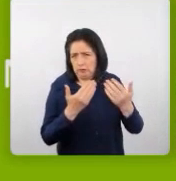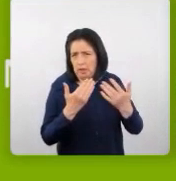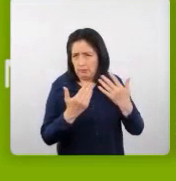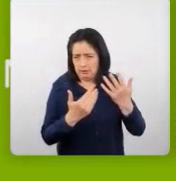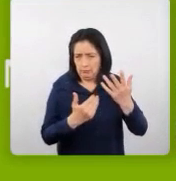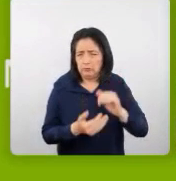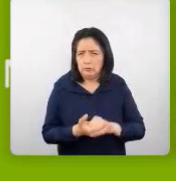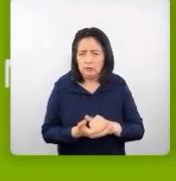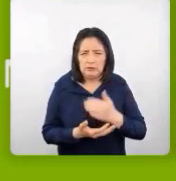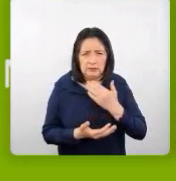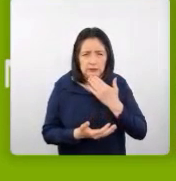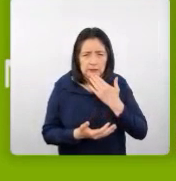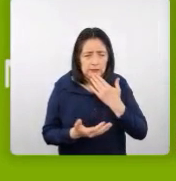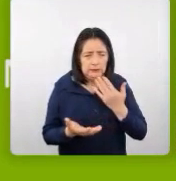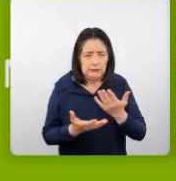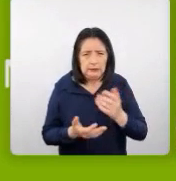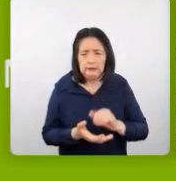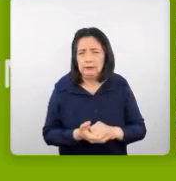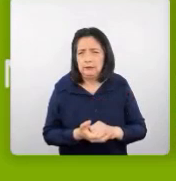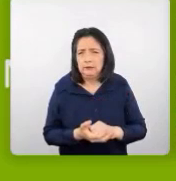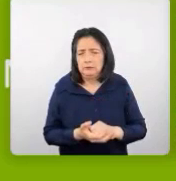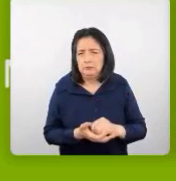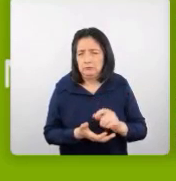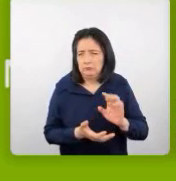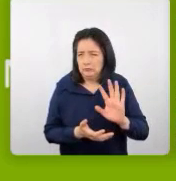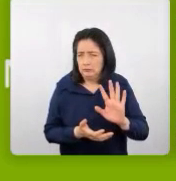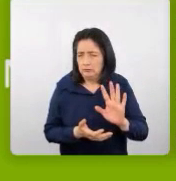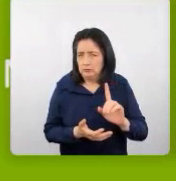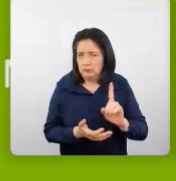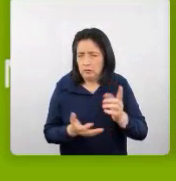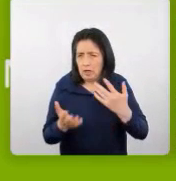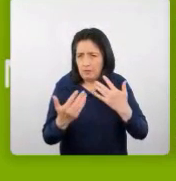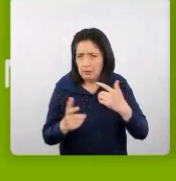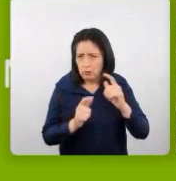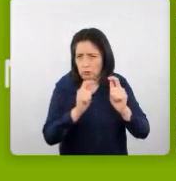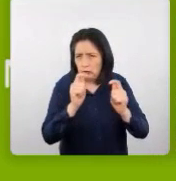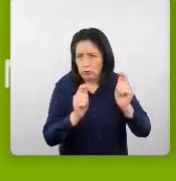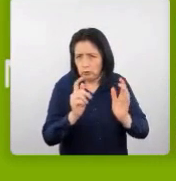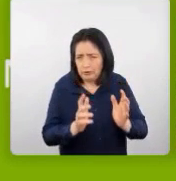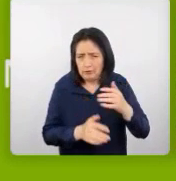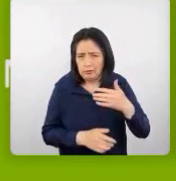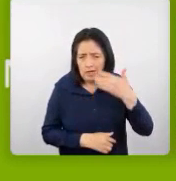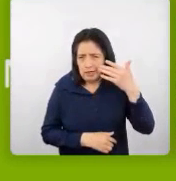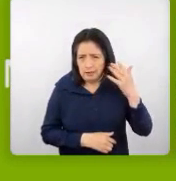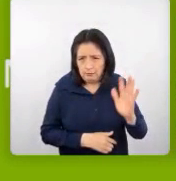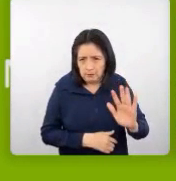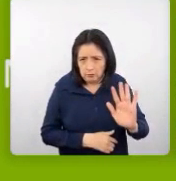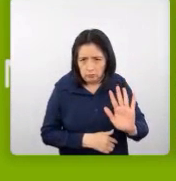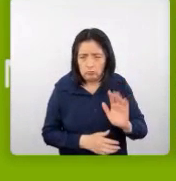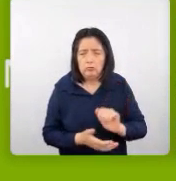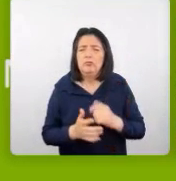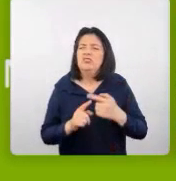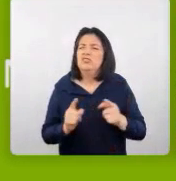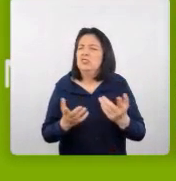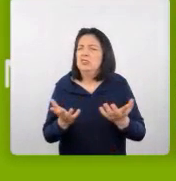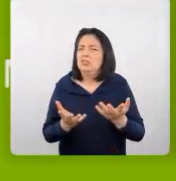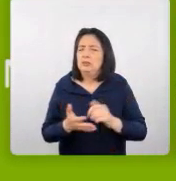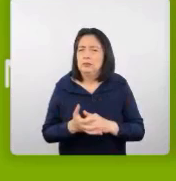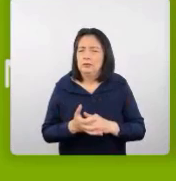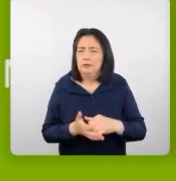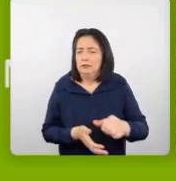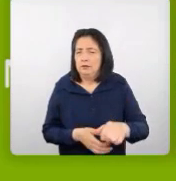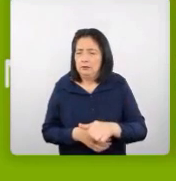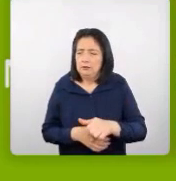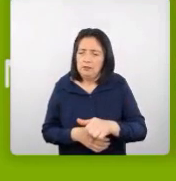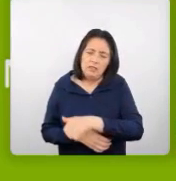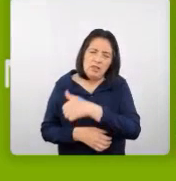con, y no hablando del turista árabe en sí, sino más bien del extranjero